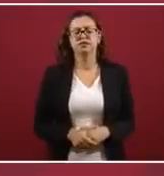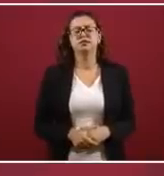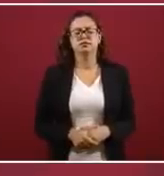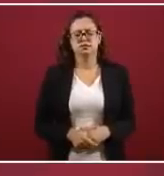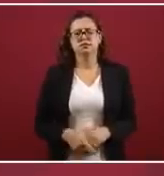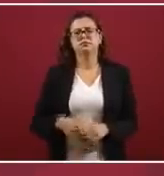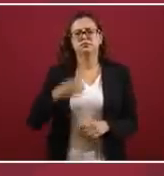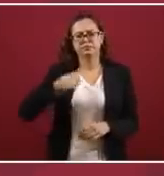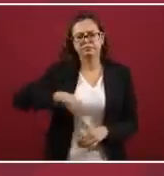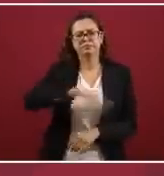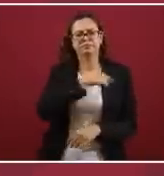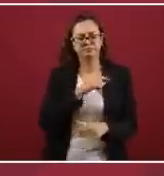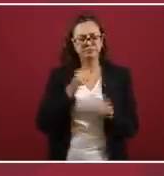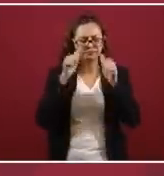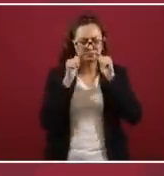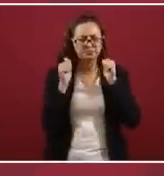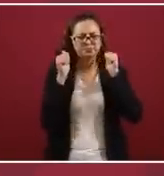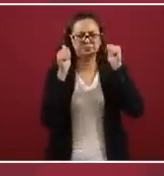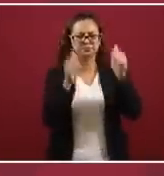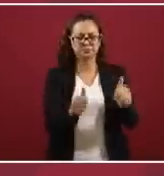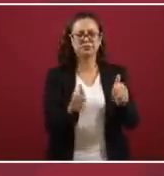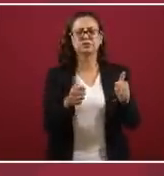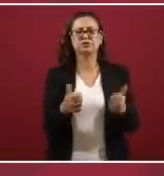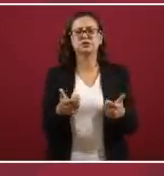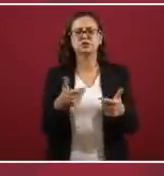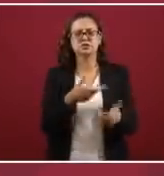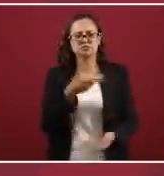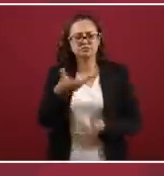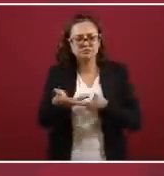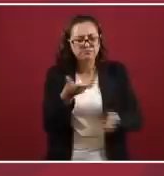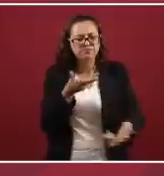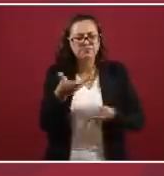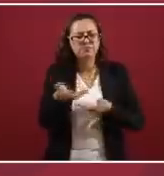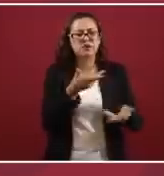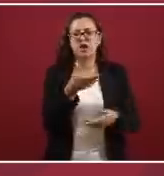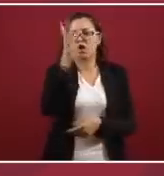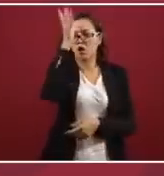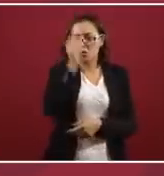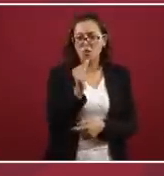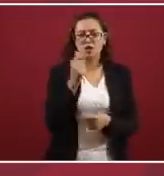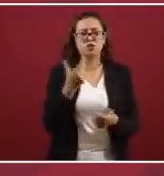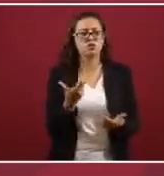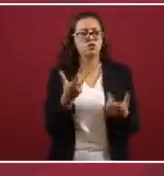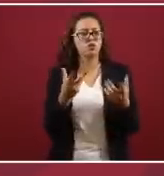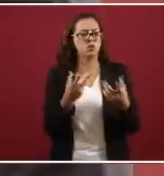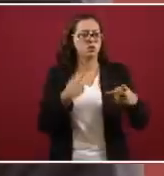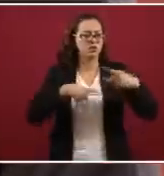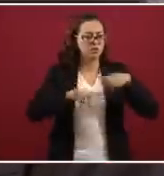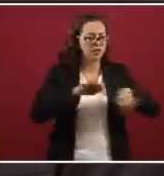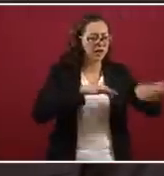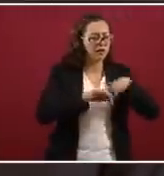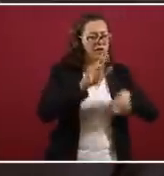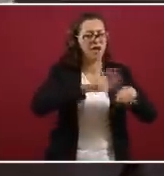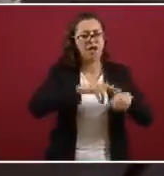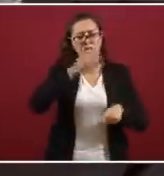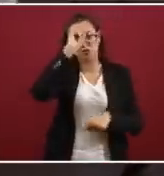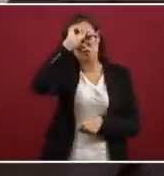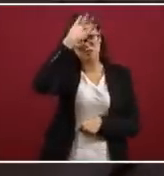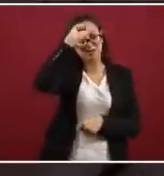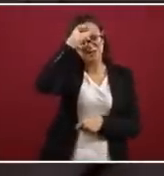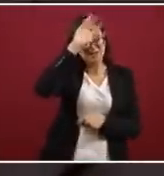estamos buscando que haya un acuerdo entre trabajadores mineros afectados por